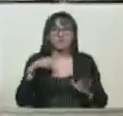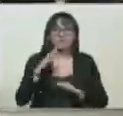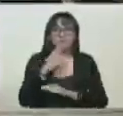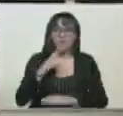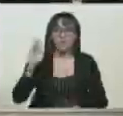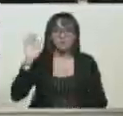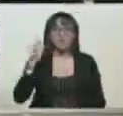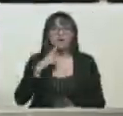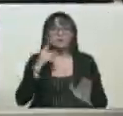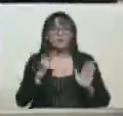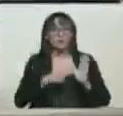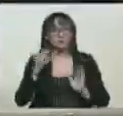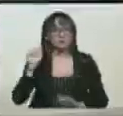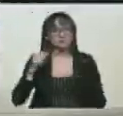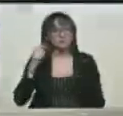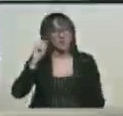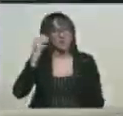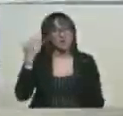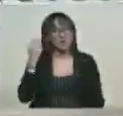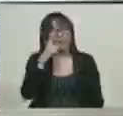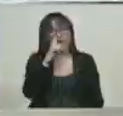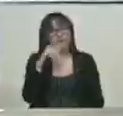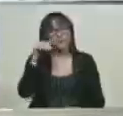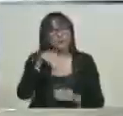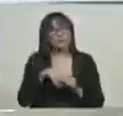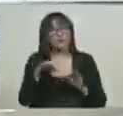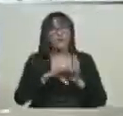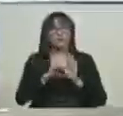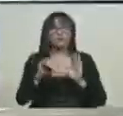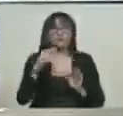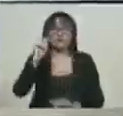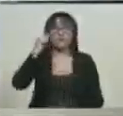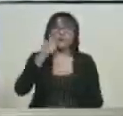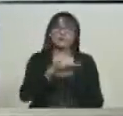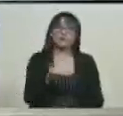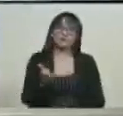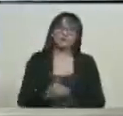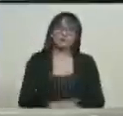¿Ustedes se acuerdan que hace un año yo los llamé a votar por la constituyente?